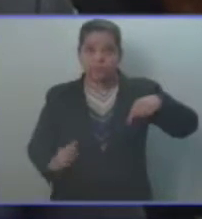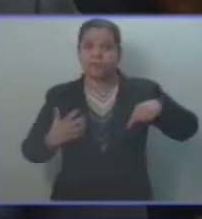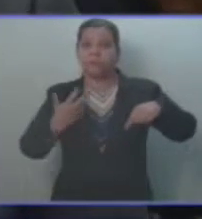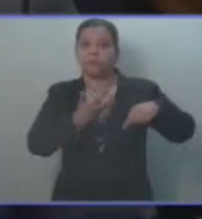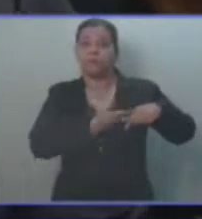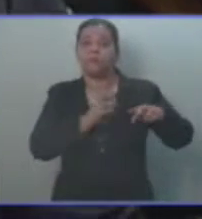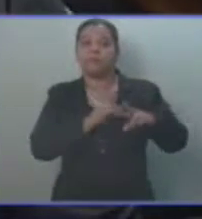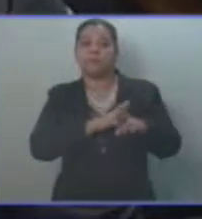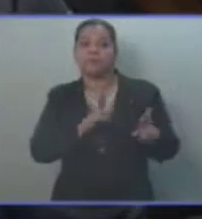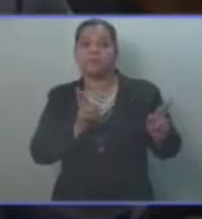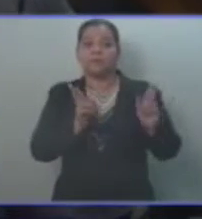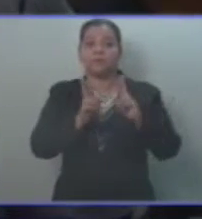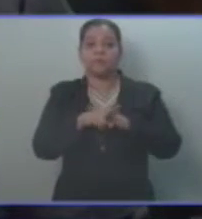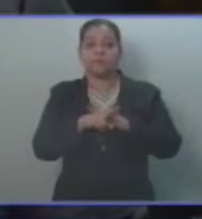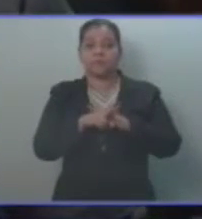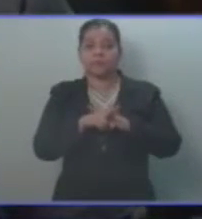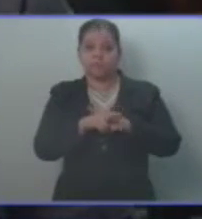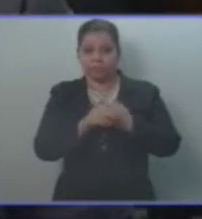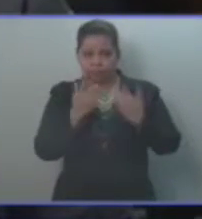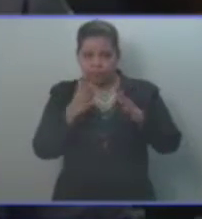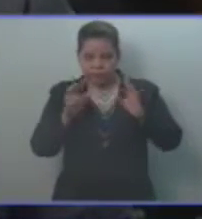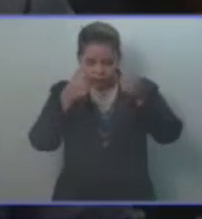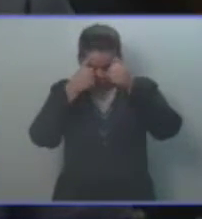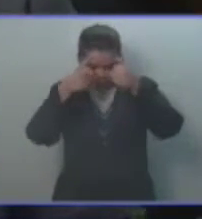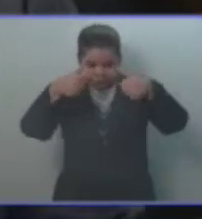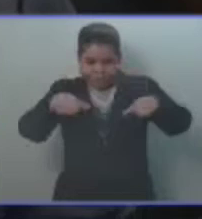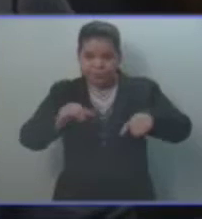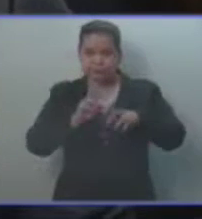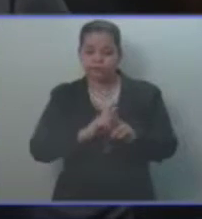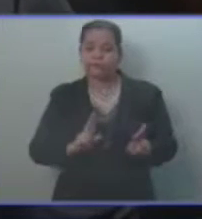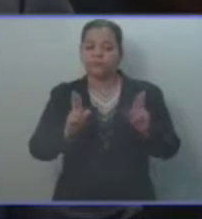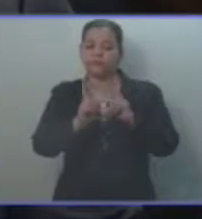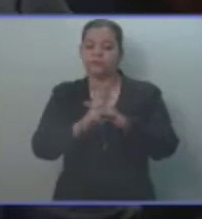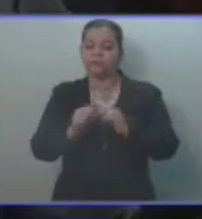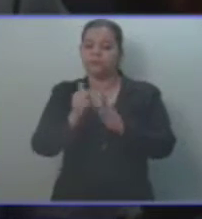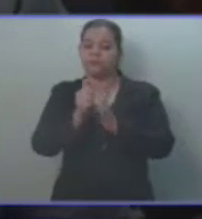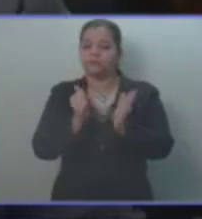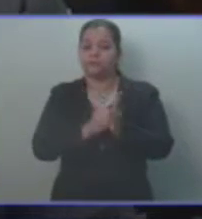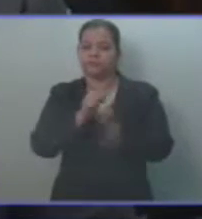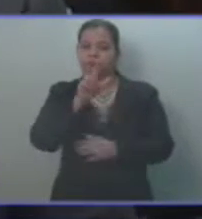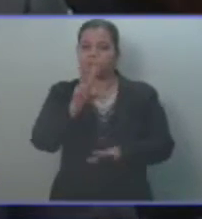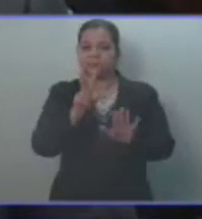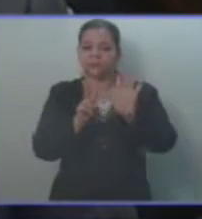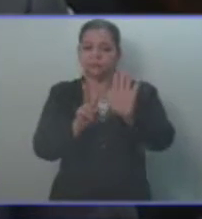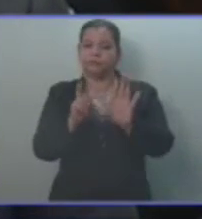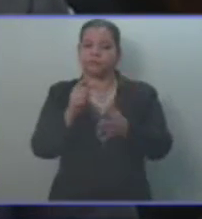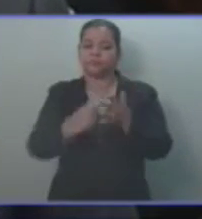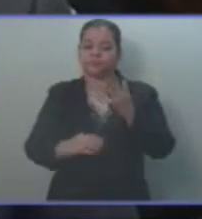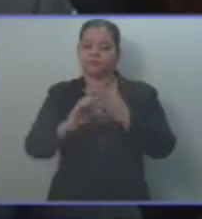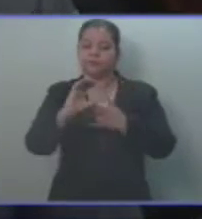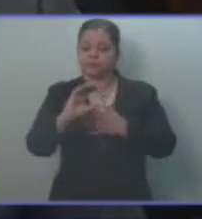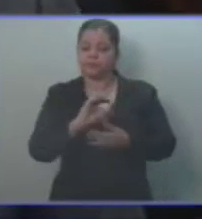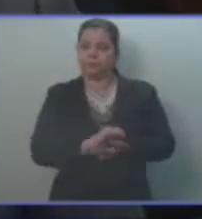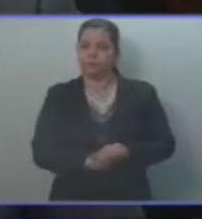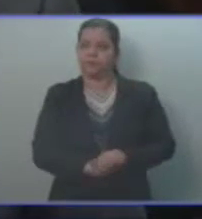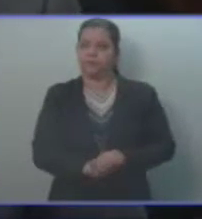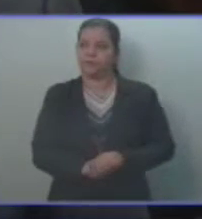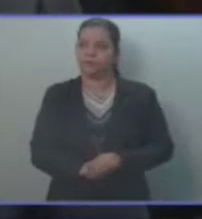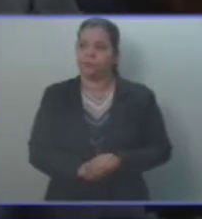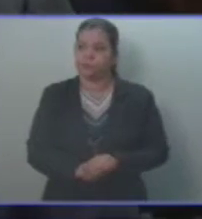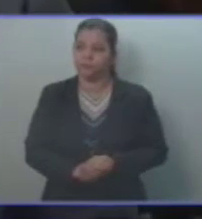reforma, o más bien tomando el acuerdo de reforma al artículo 37 de nuestra Constitución,